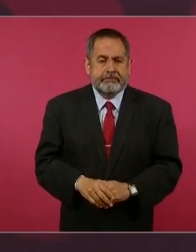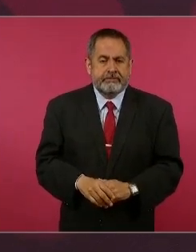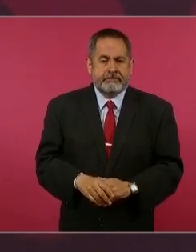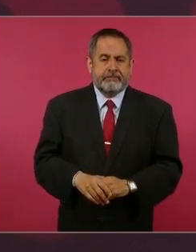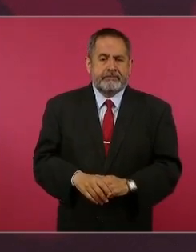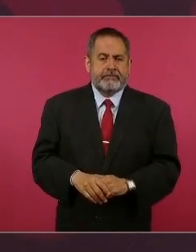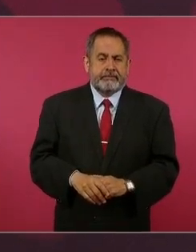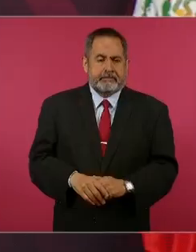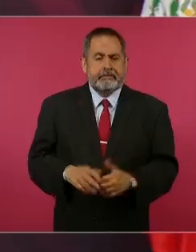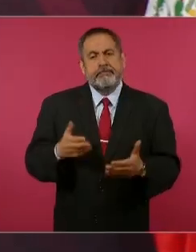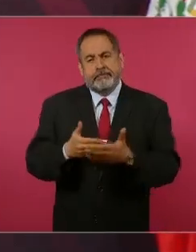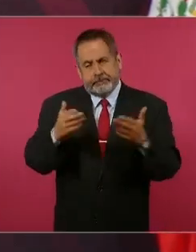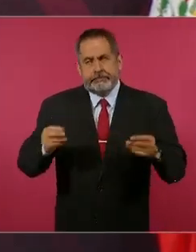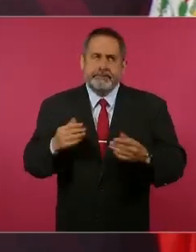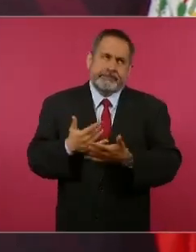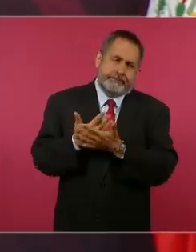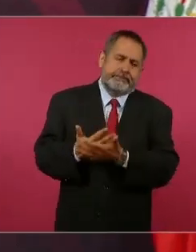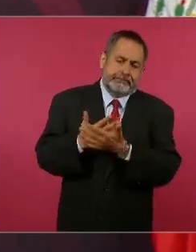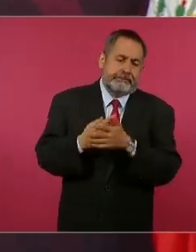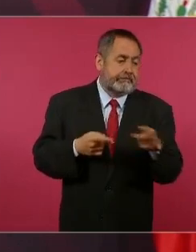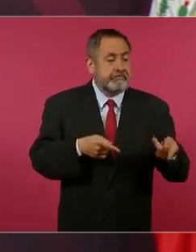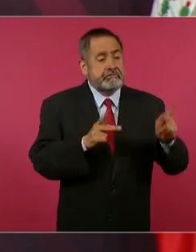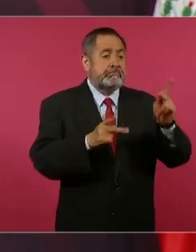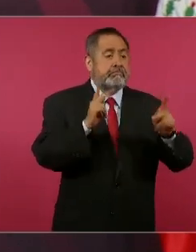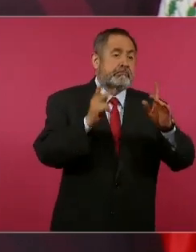Ahora pues tuvimos que esperar porque